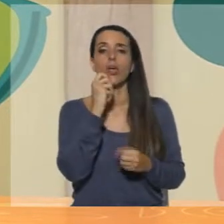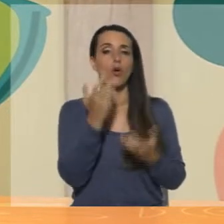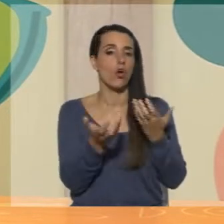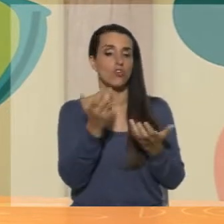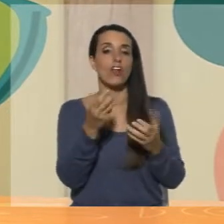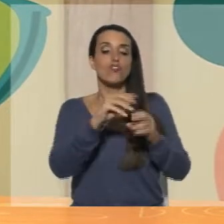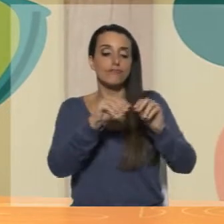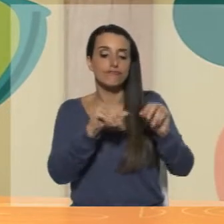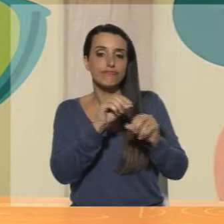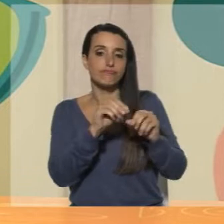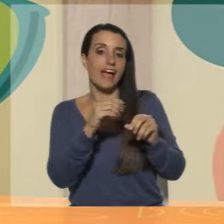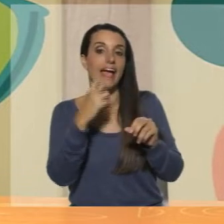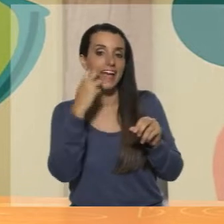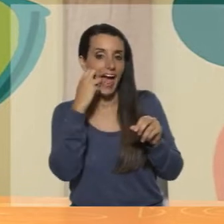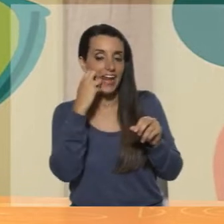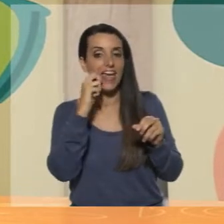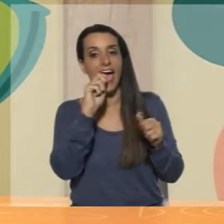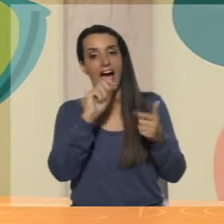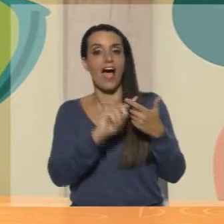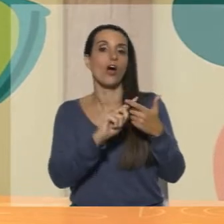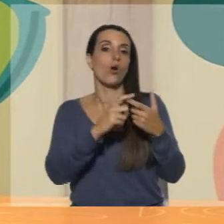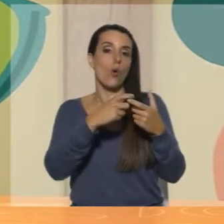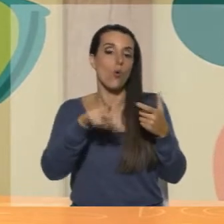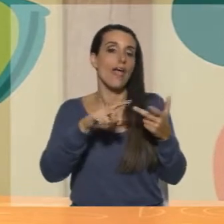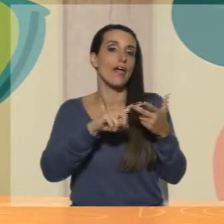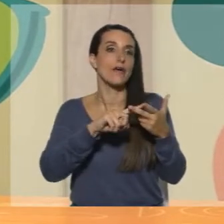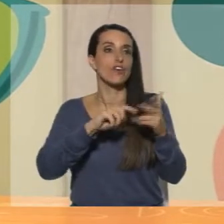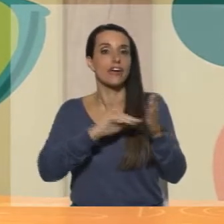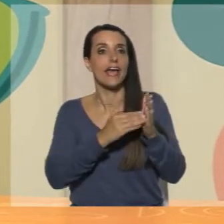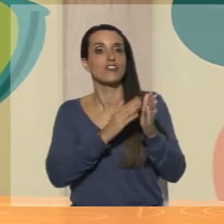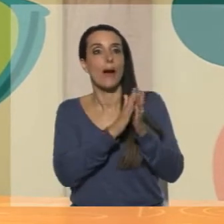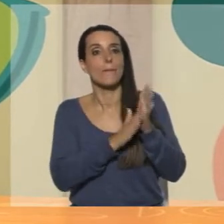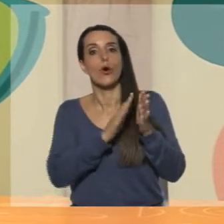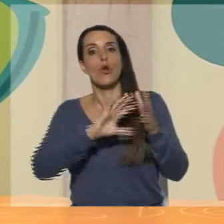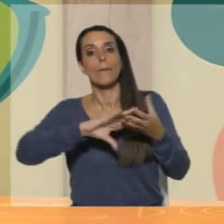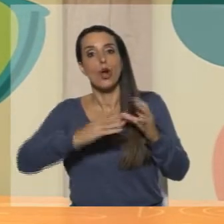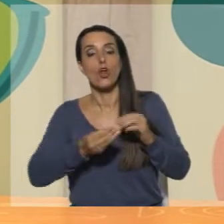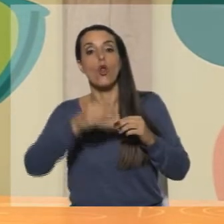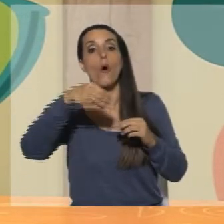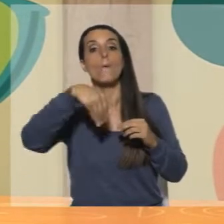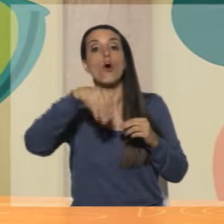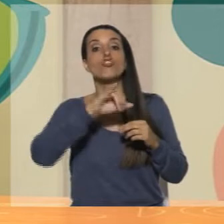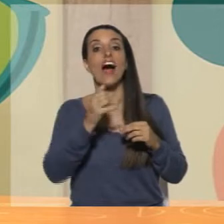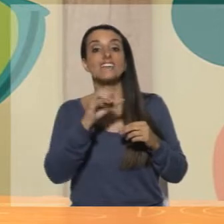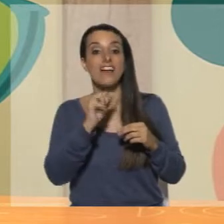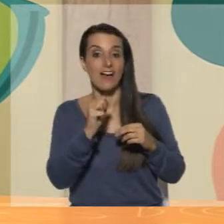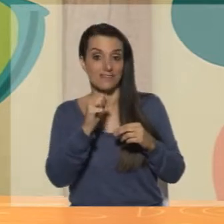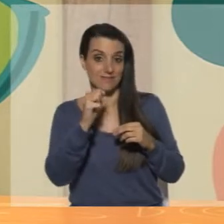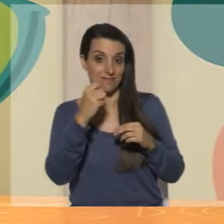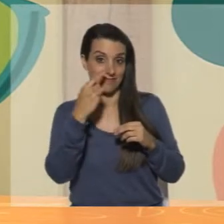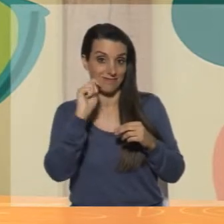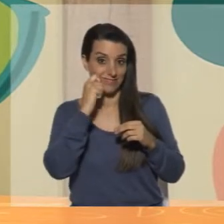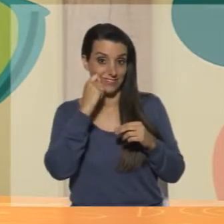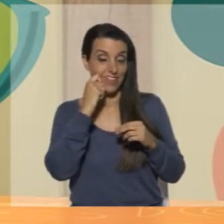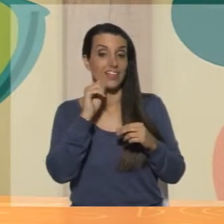le pongo condimentos a la carne, ajo, huevos duros, morrón, queso, jamón, panceta, mostaza. Mostaza, qué rico, sí.